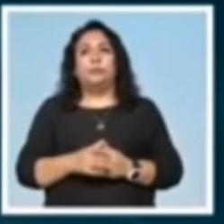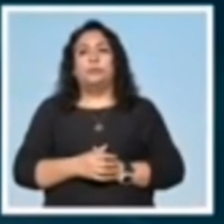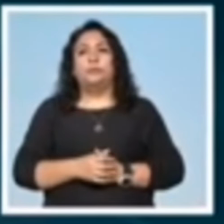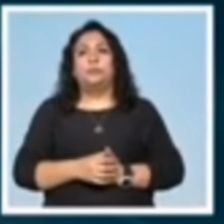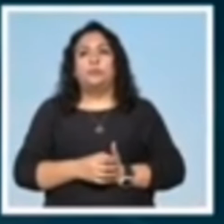Aranda